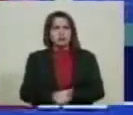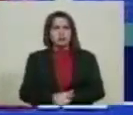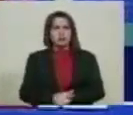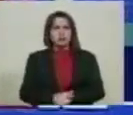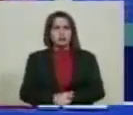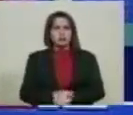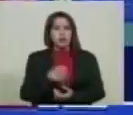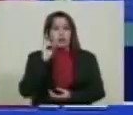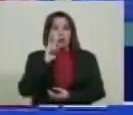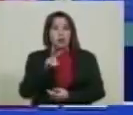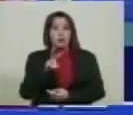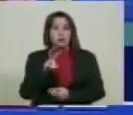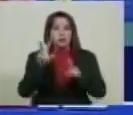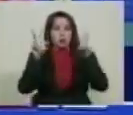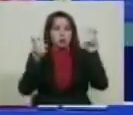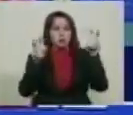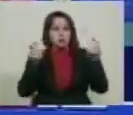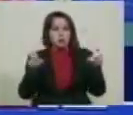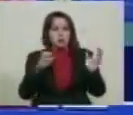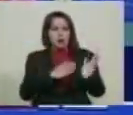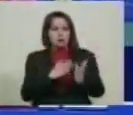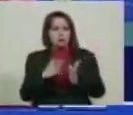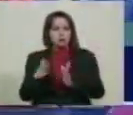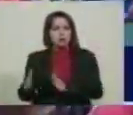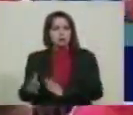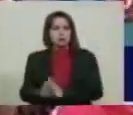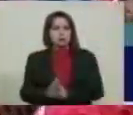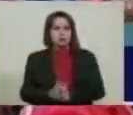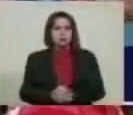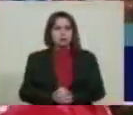ha visto los temas organizativos.